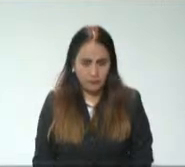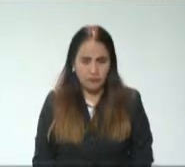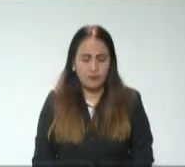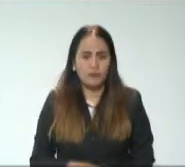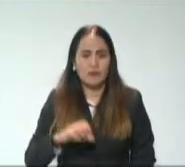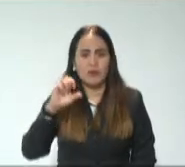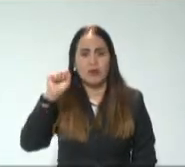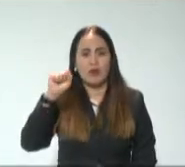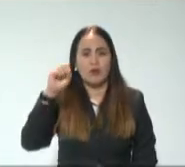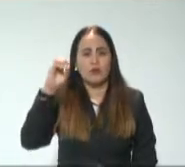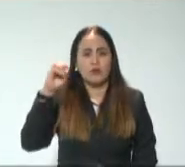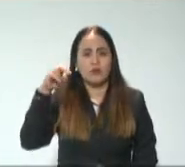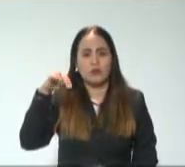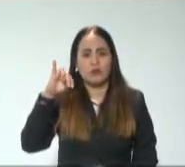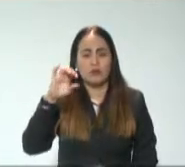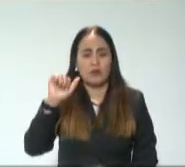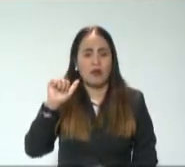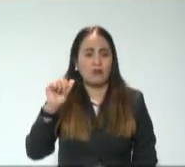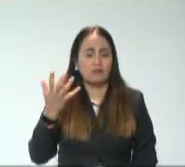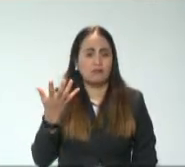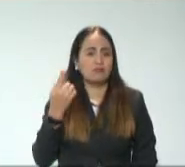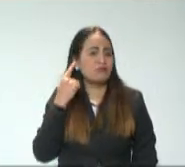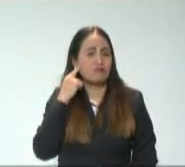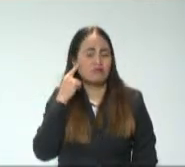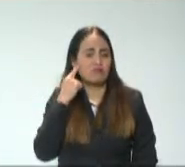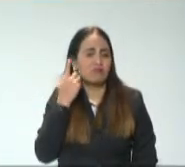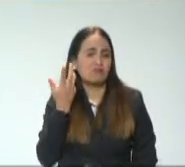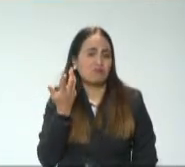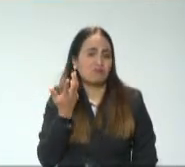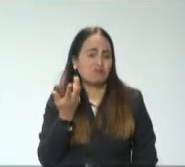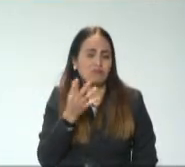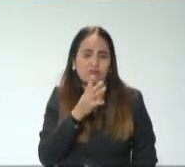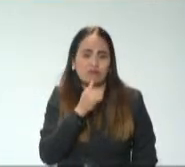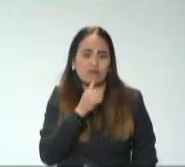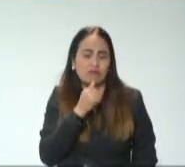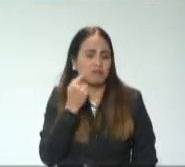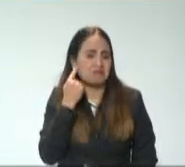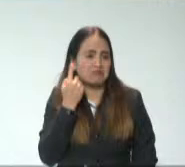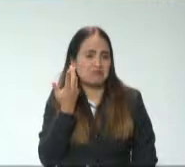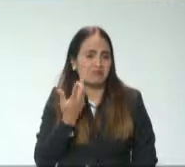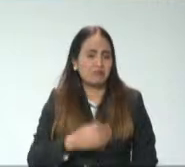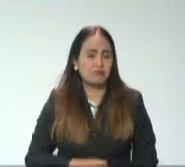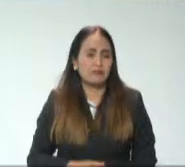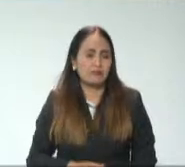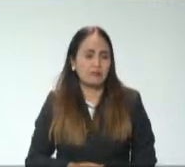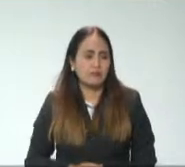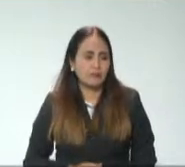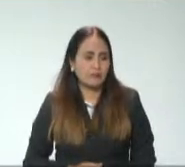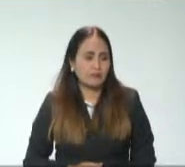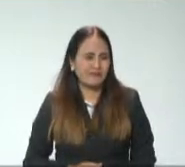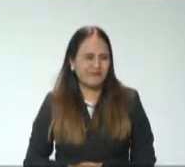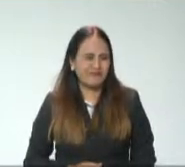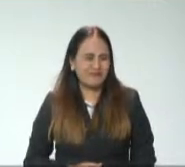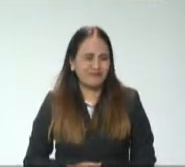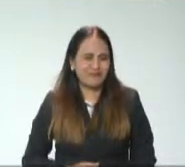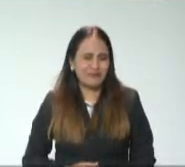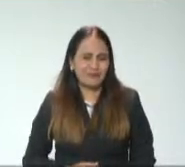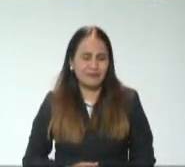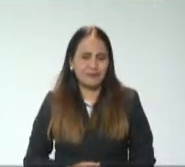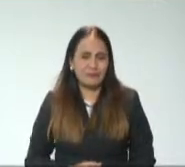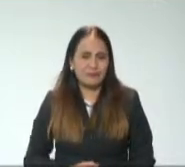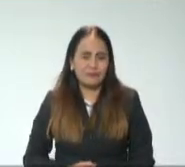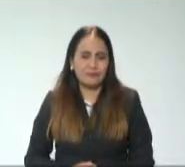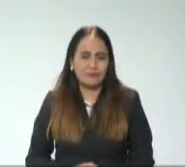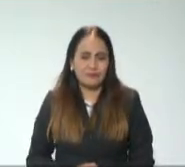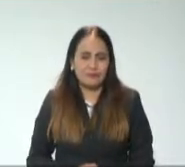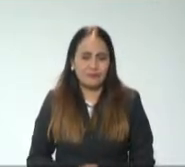no solamente porque creamos que que son claves para para la gobernanza y para para la cohesión social sino porque también creemos que